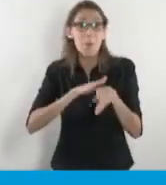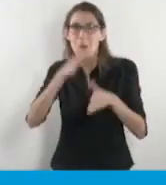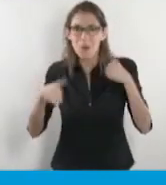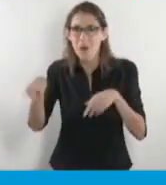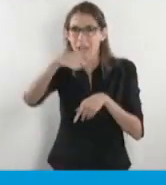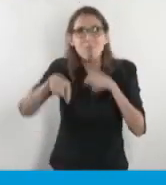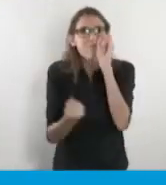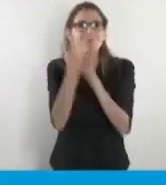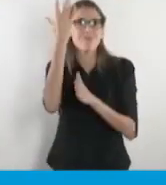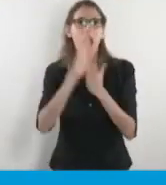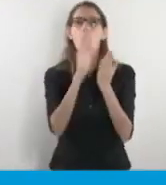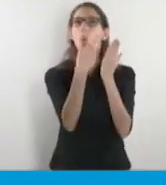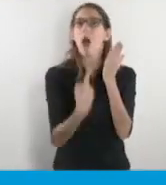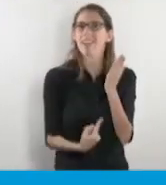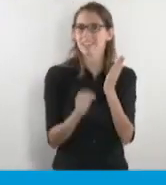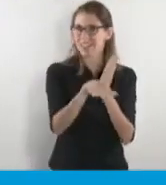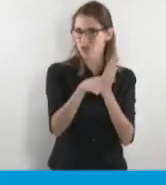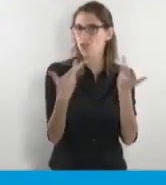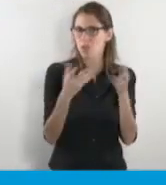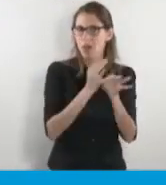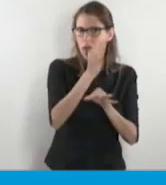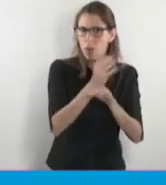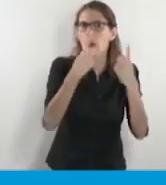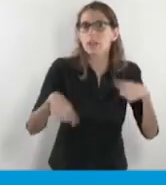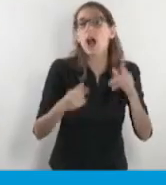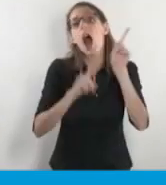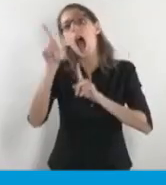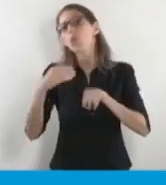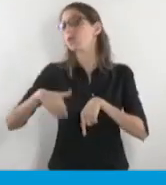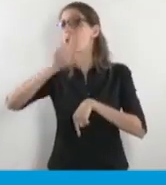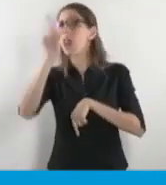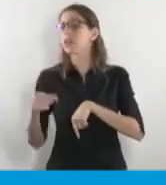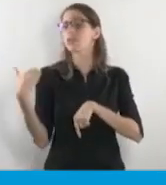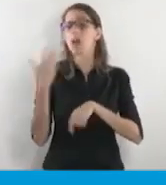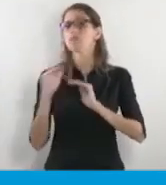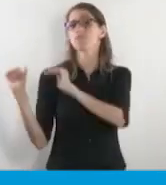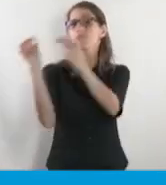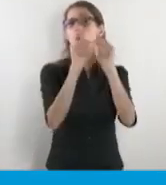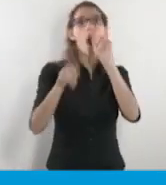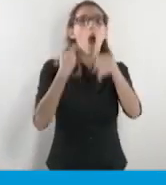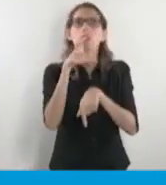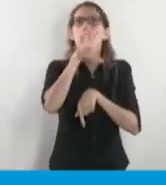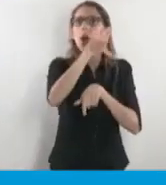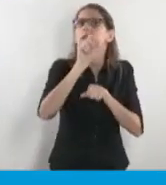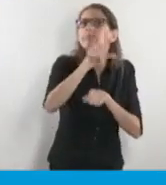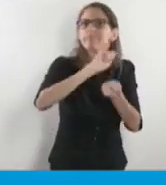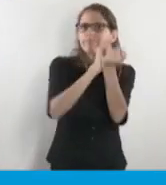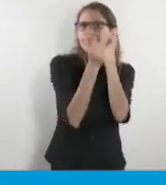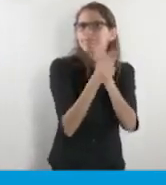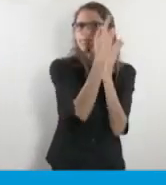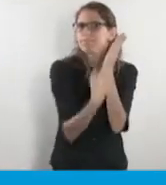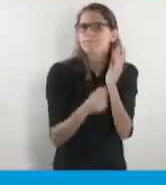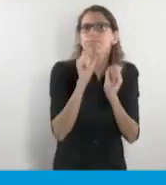la corrupción nacionales y hay cuadernillos provinciales bueno toda esa producción intentamos almacenarla